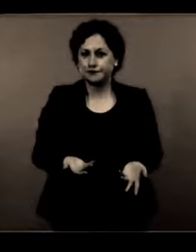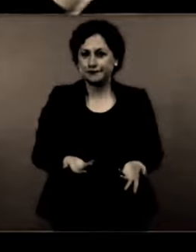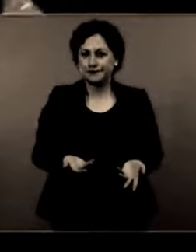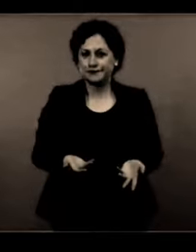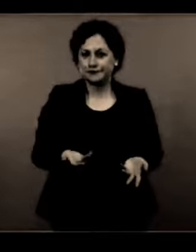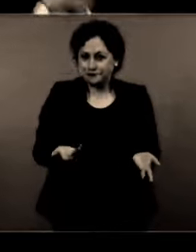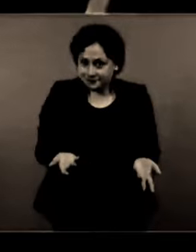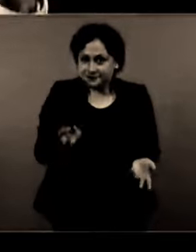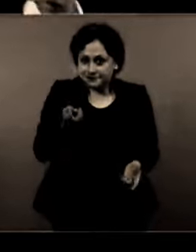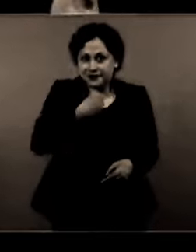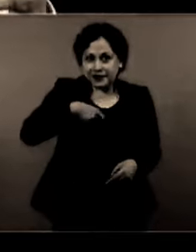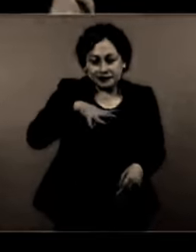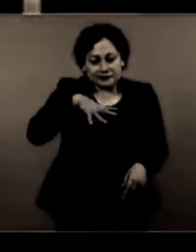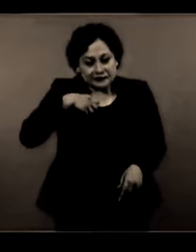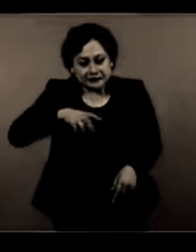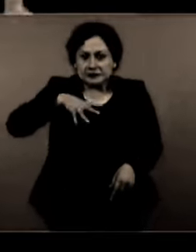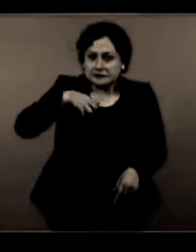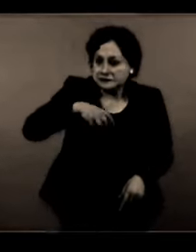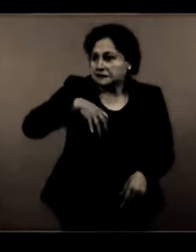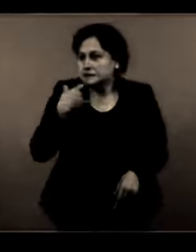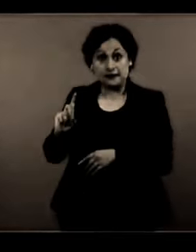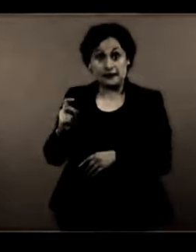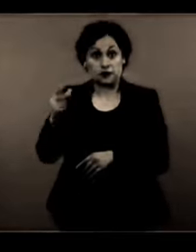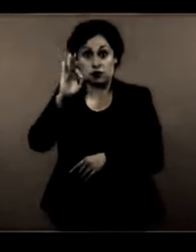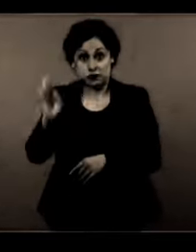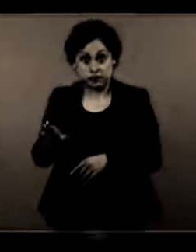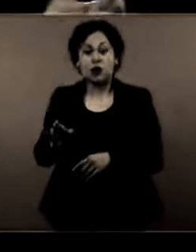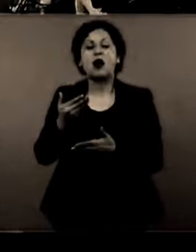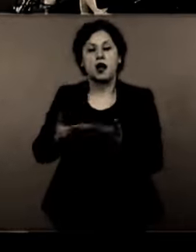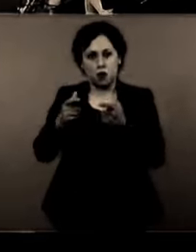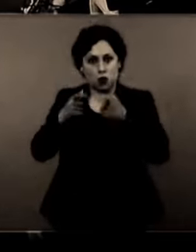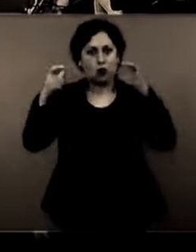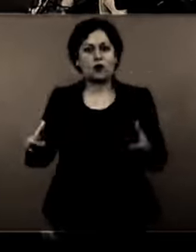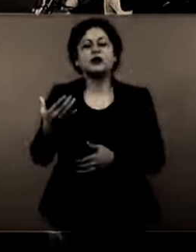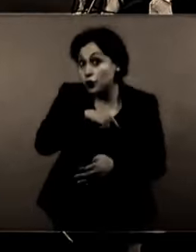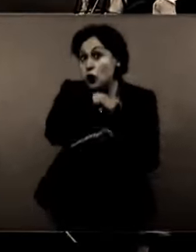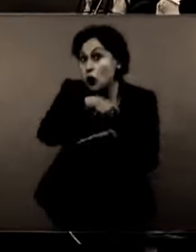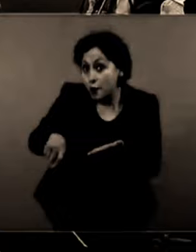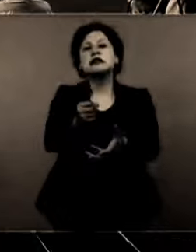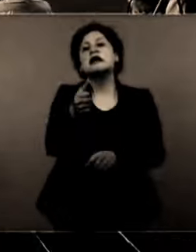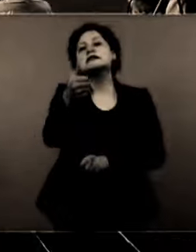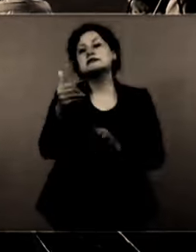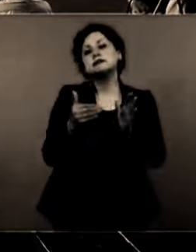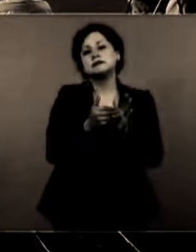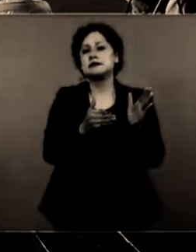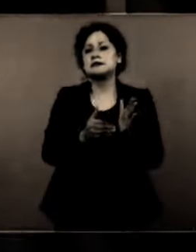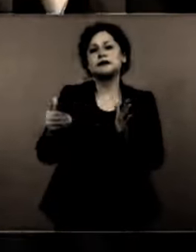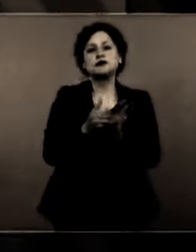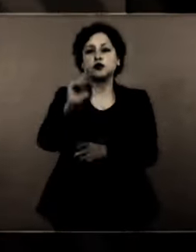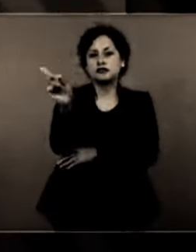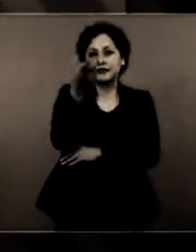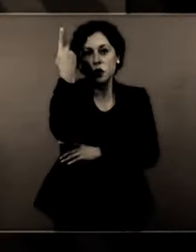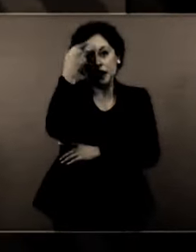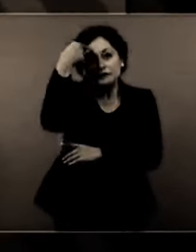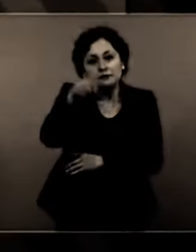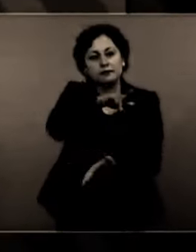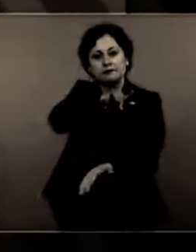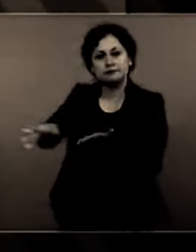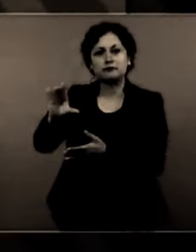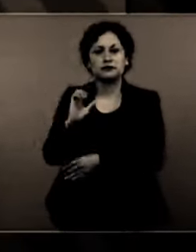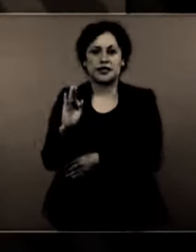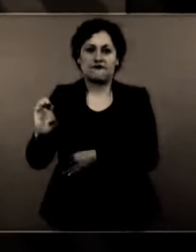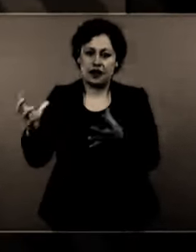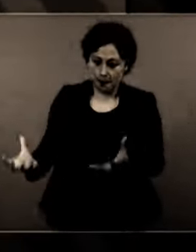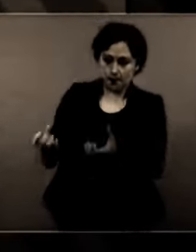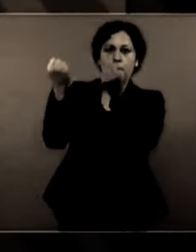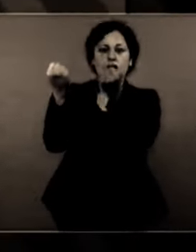esfuerzos, pasamos del 38 al 50%, compramos 11 plantas, 13, para fortalecer a la Comisión Federal de Electricidad.